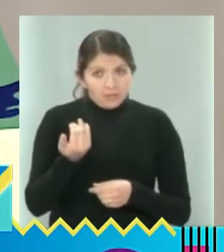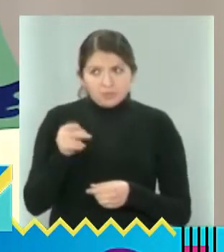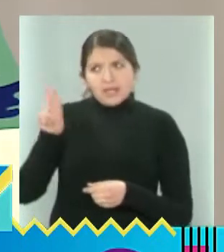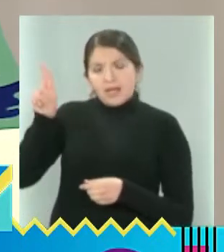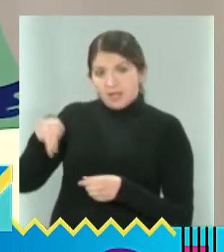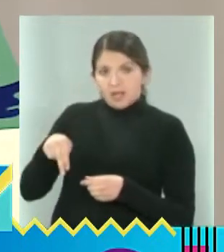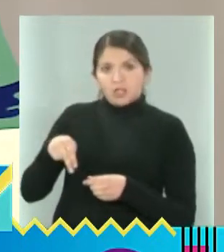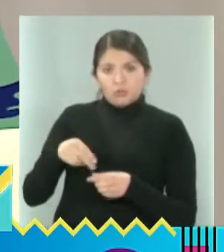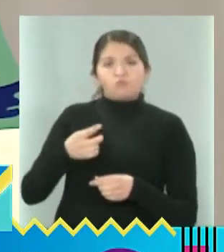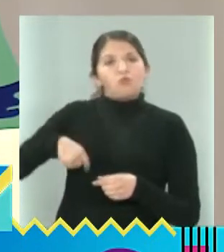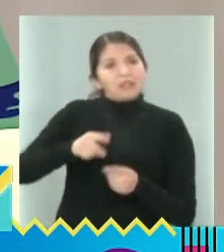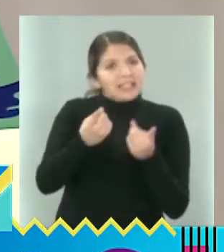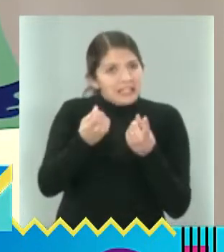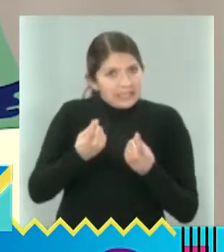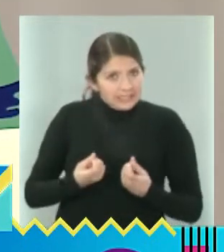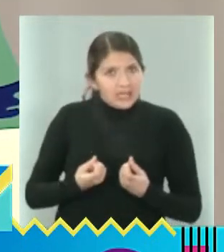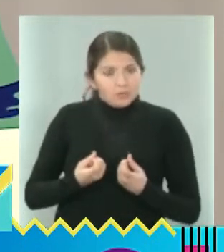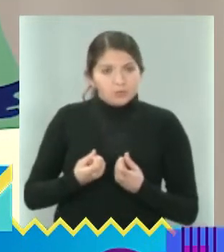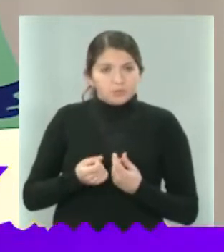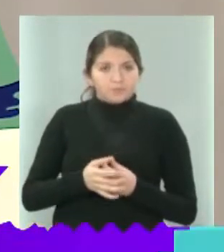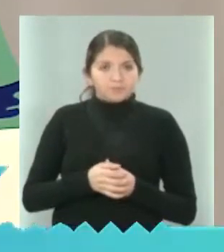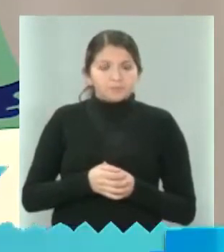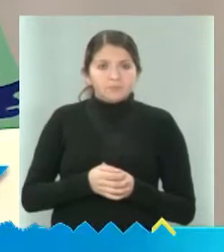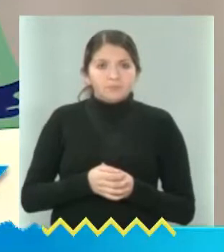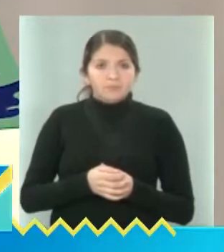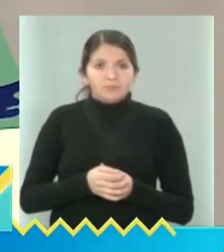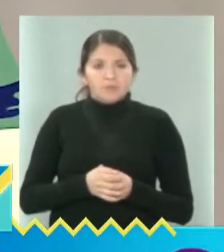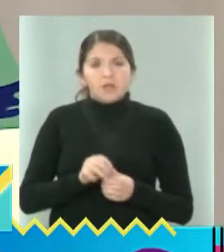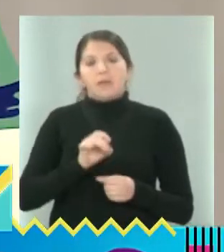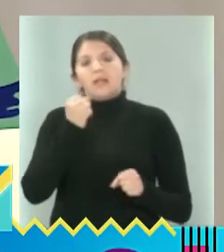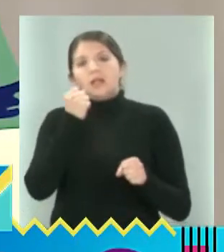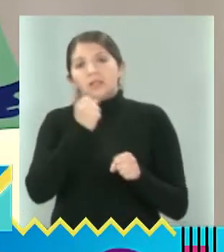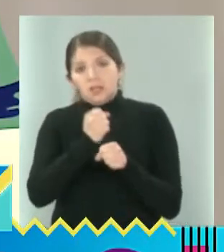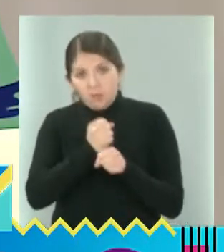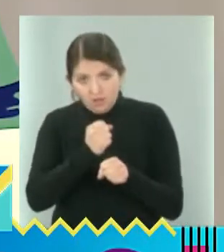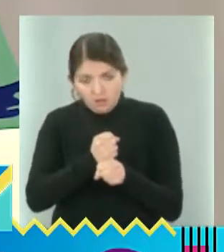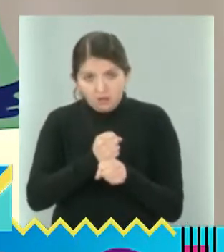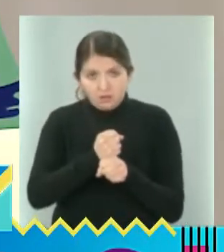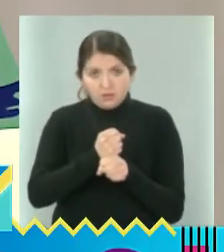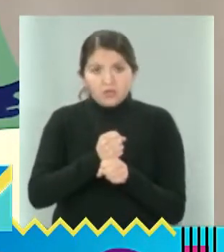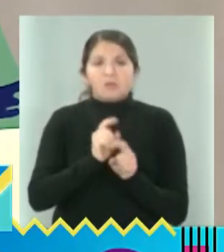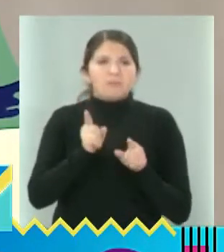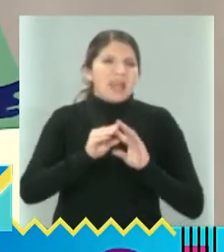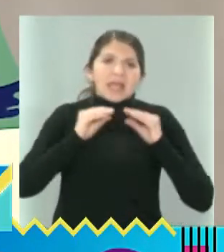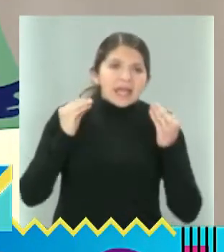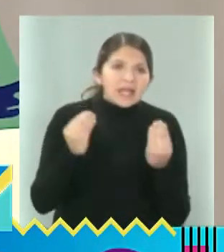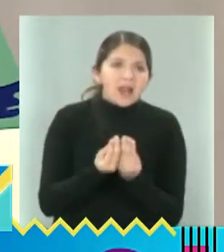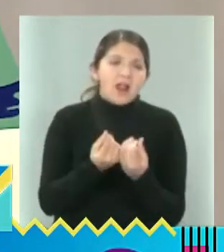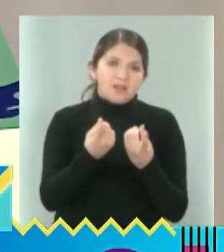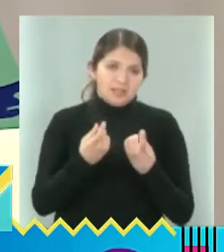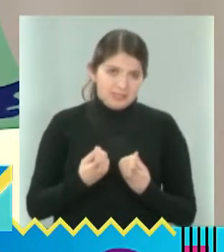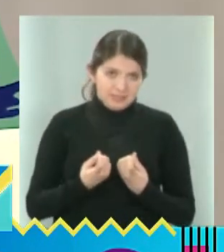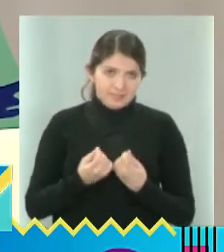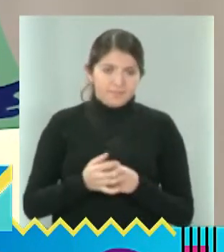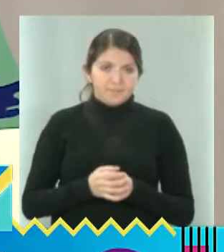que lo necesitamos y que es pariente, que no lo necesita solo para lo laboral, sino para lo general, Claro. tiene que ver